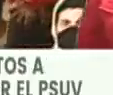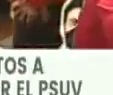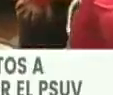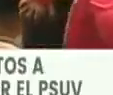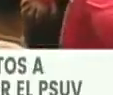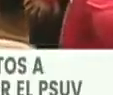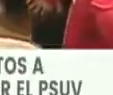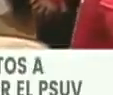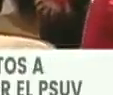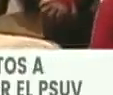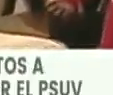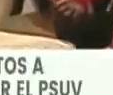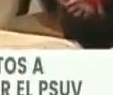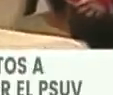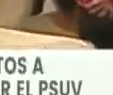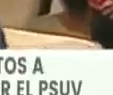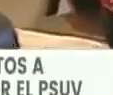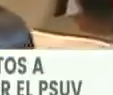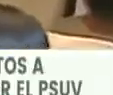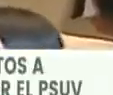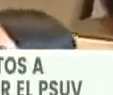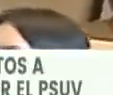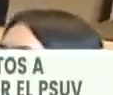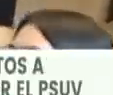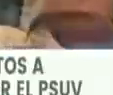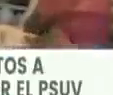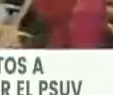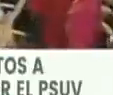Partido Socialista Unido de Venezuela.